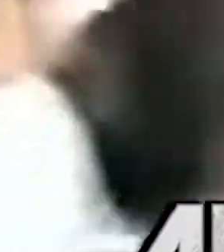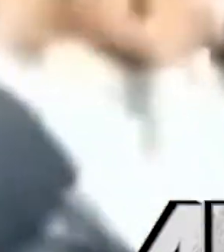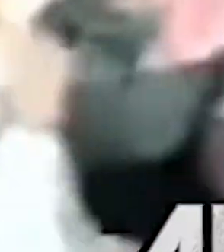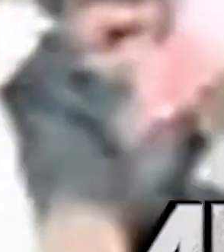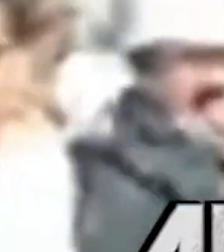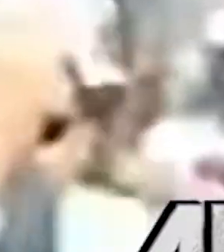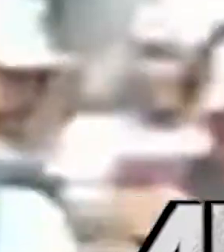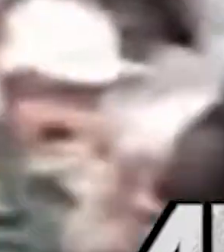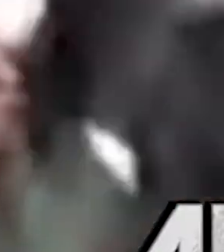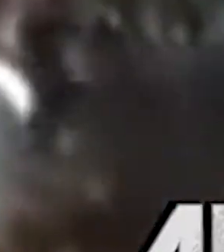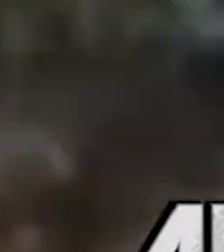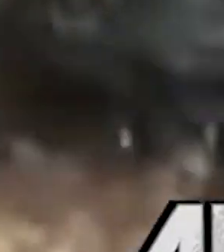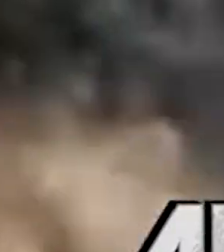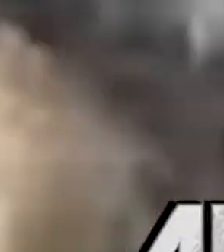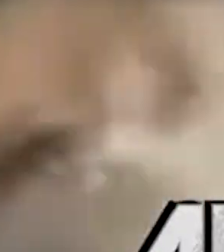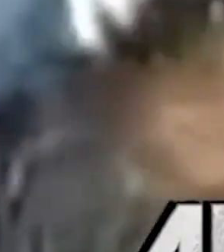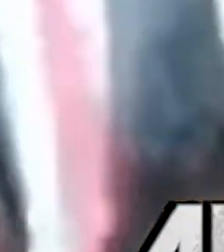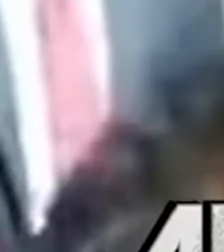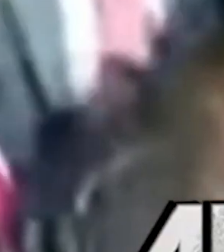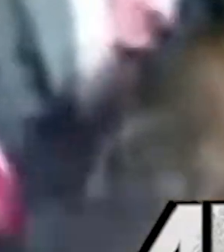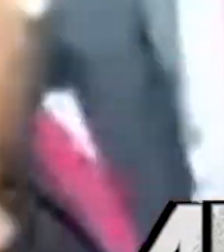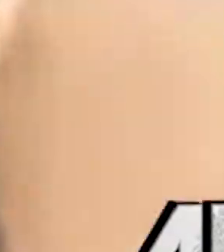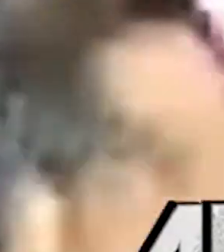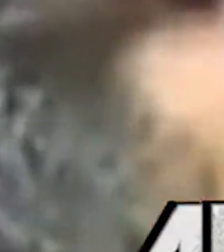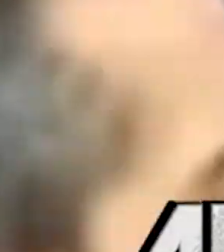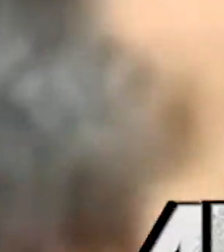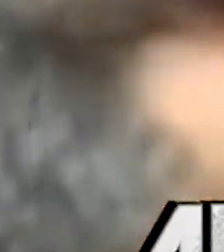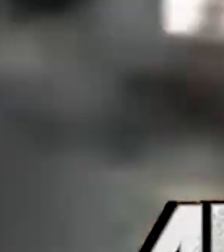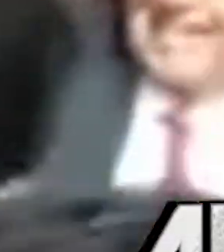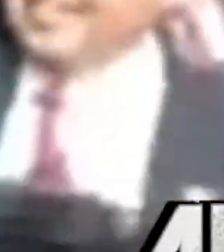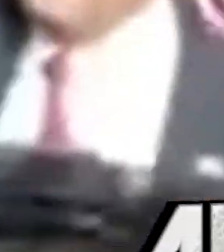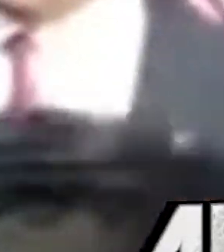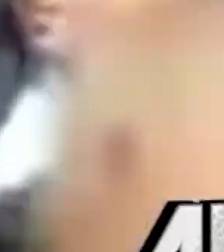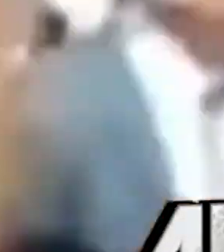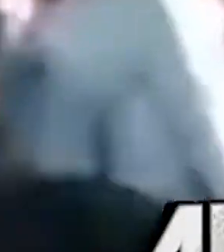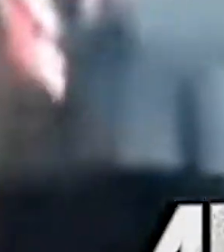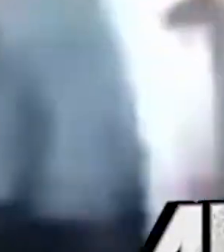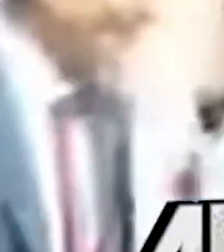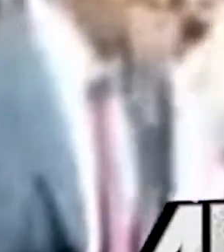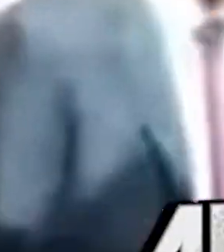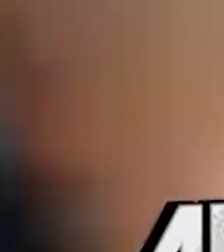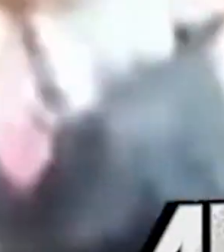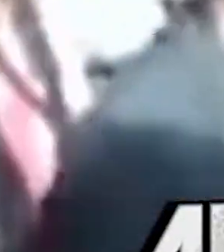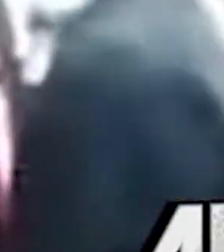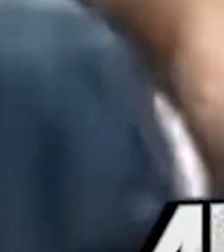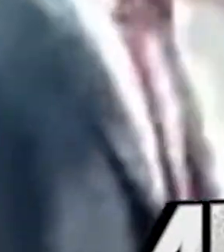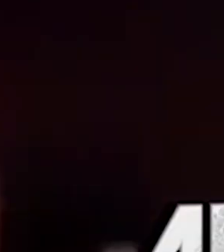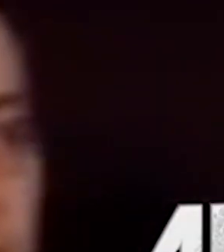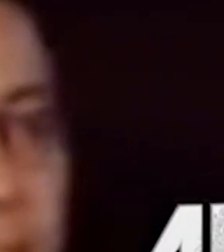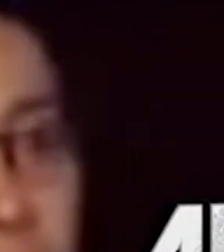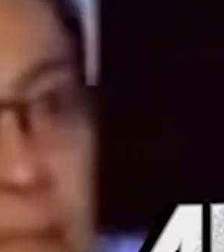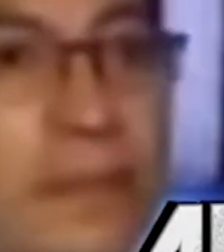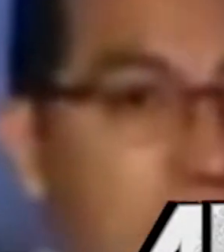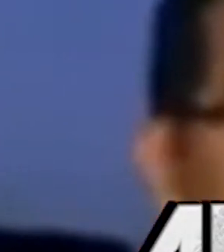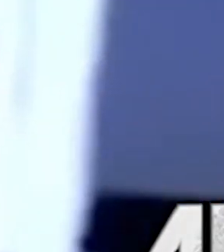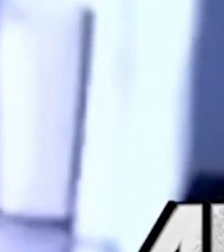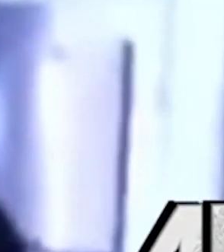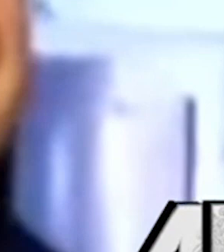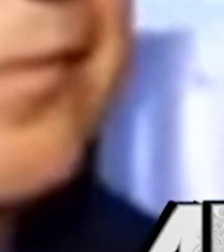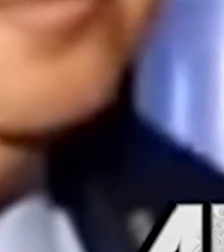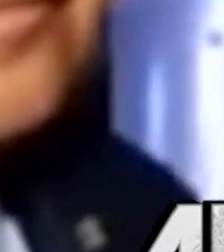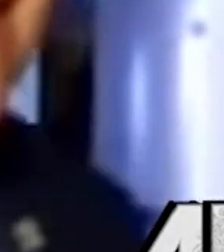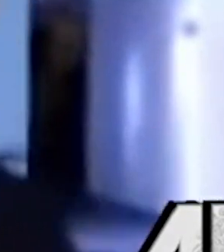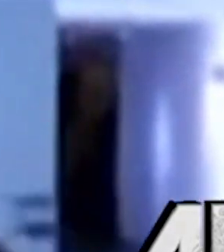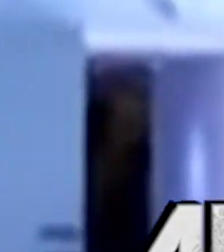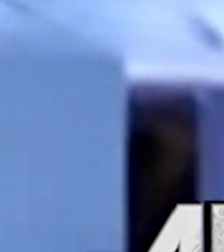ninguna de las reuniones que tenía previstas con el presidente. Más que algo meramente amistoso, era algo enteramente